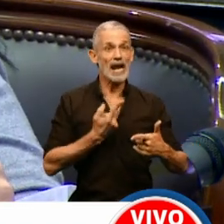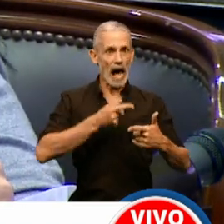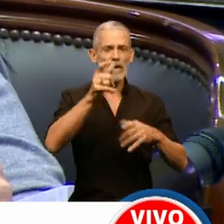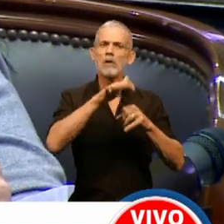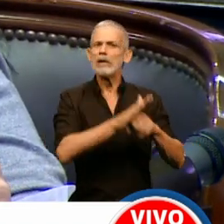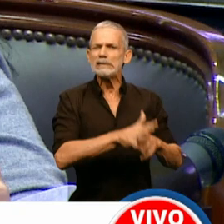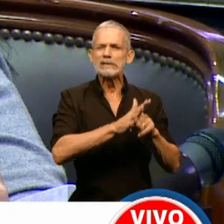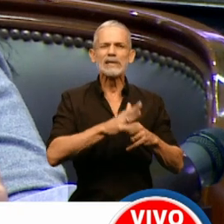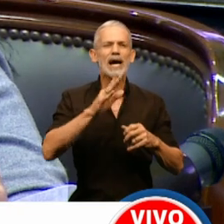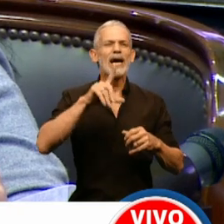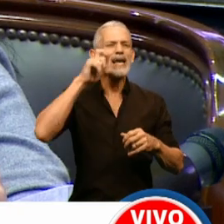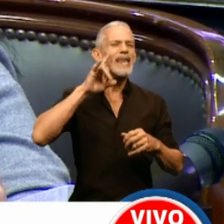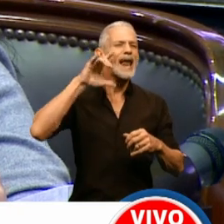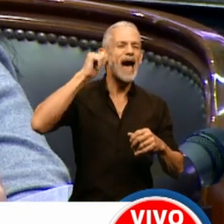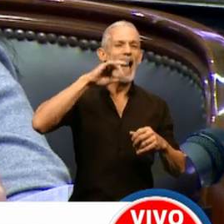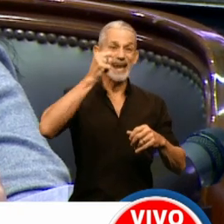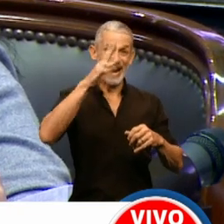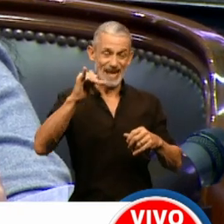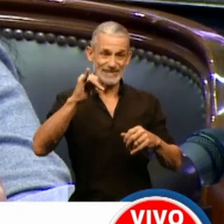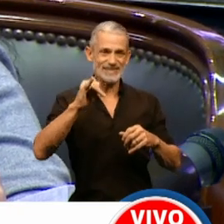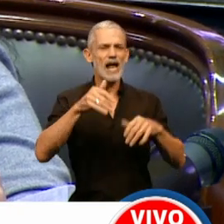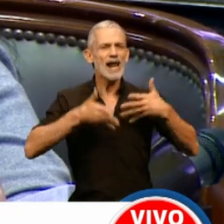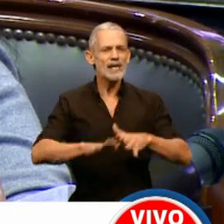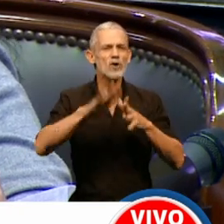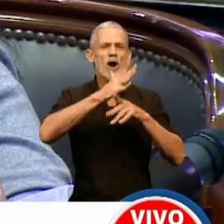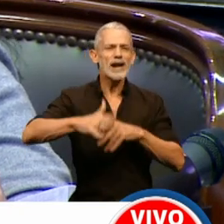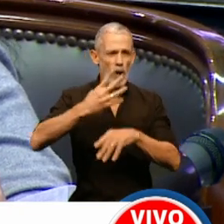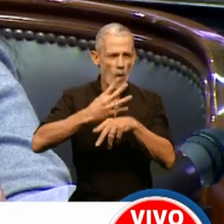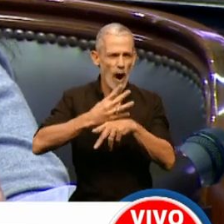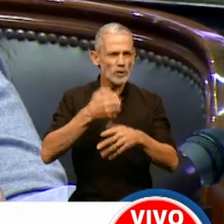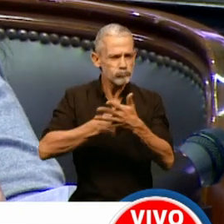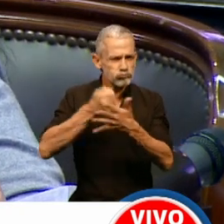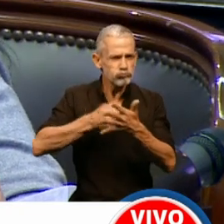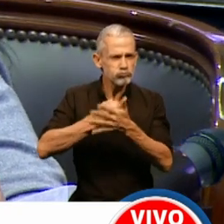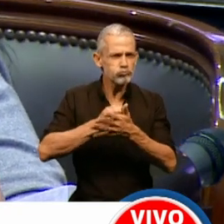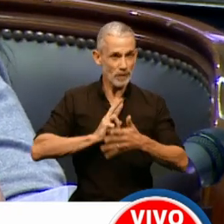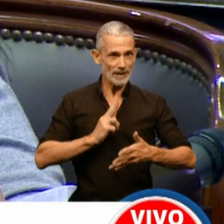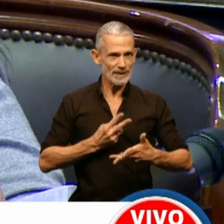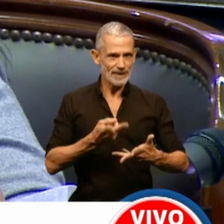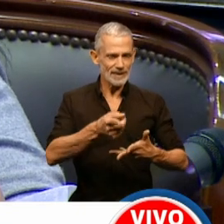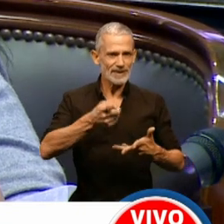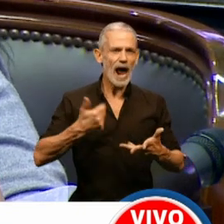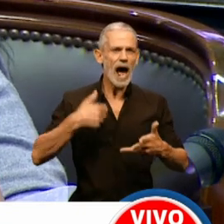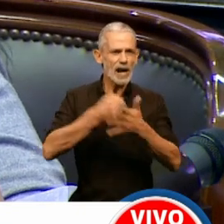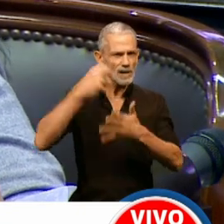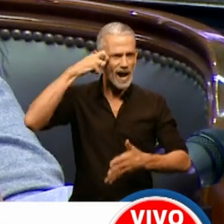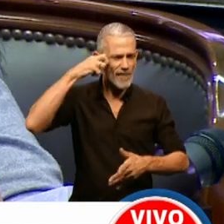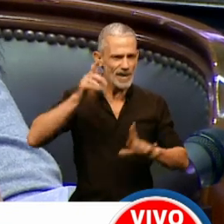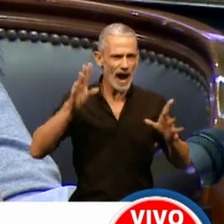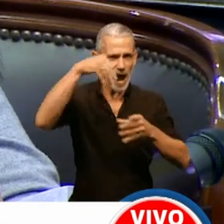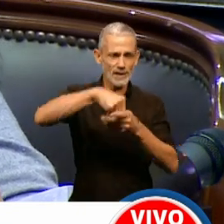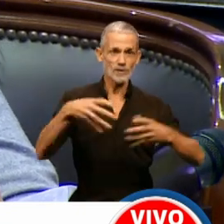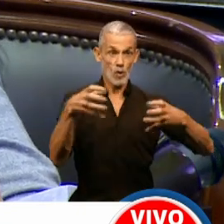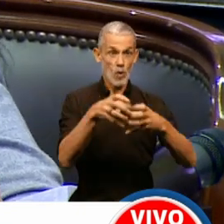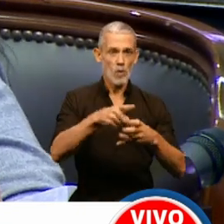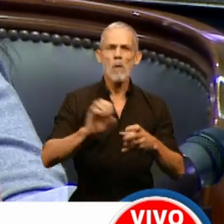eliana alcaraz nacida en río cuarto activista trans ferviente militante radical ella fue la